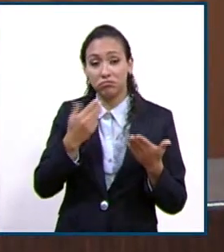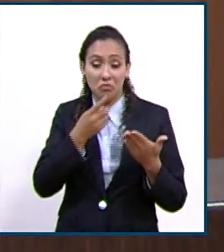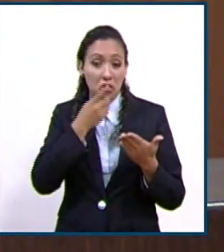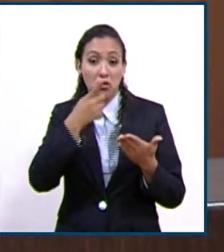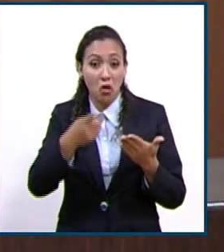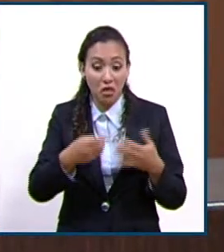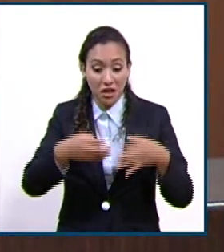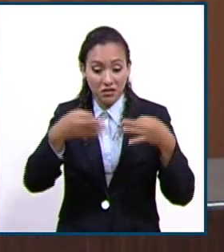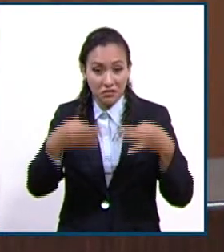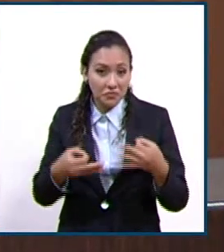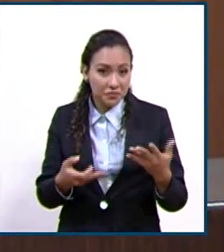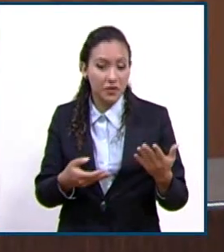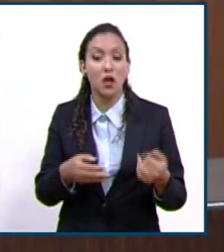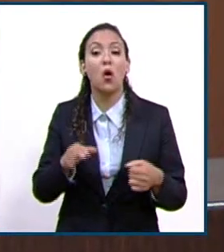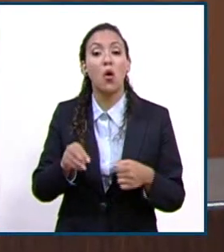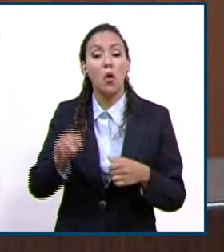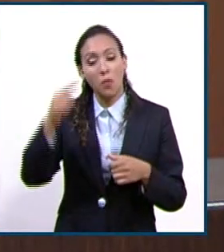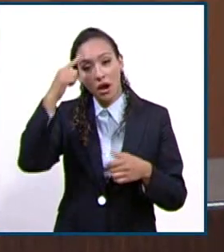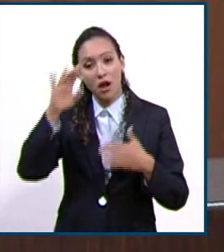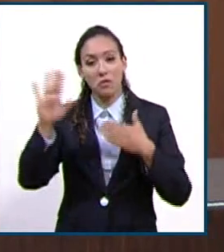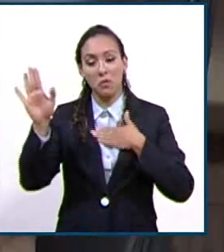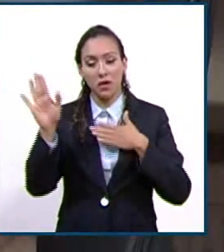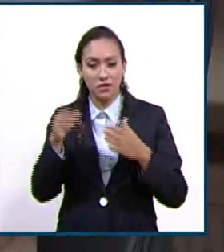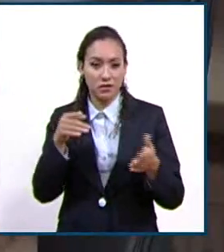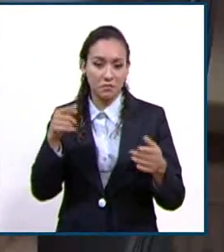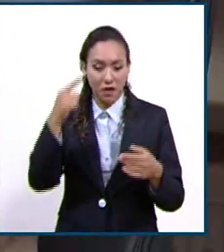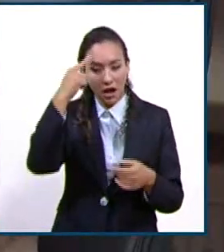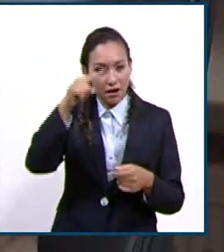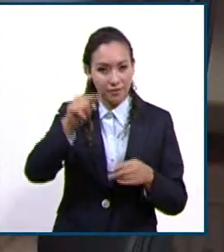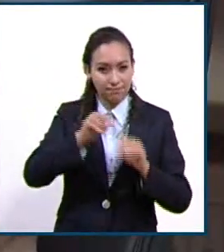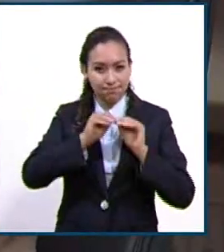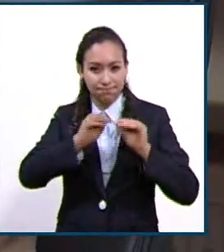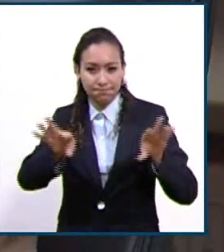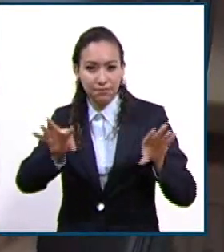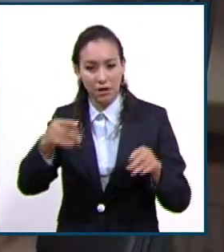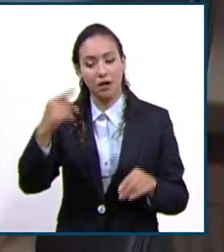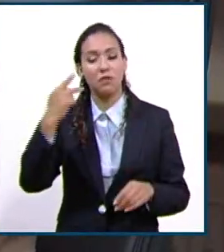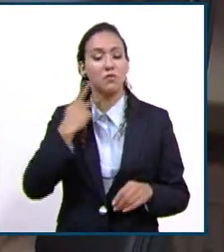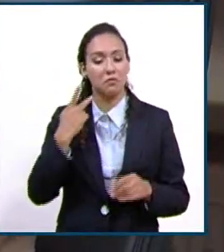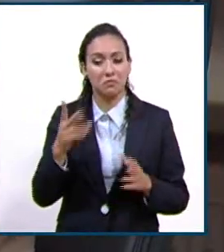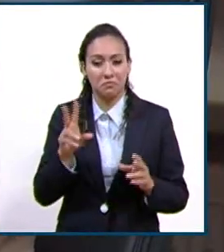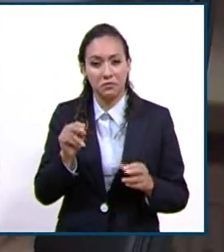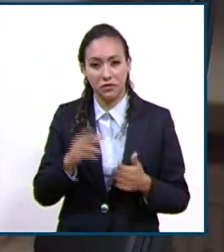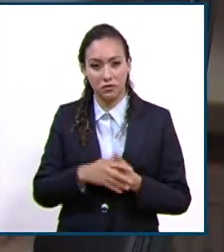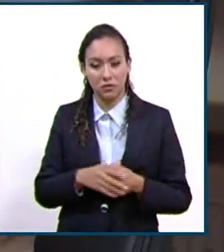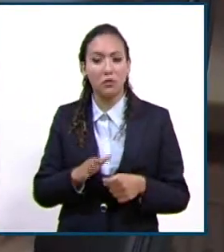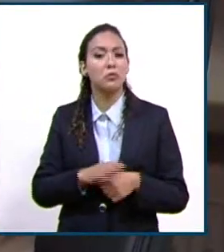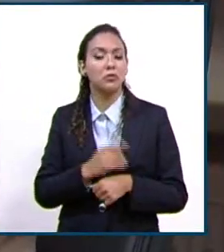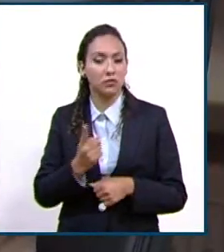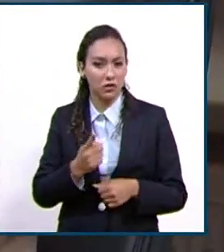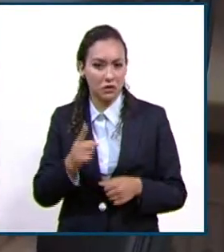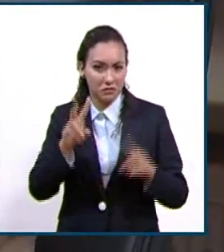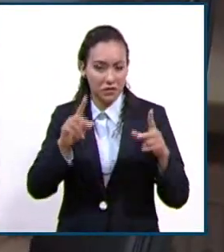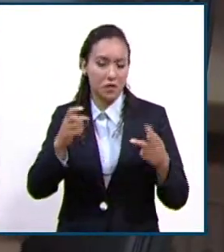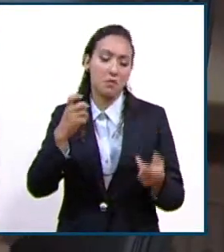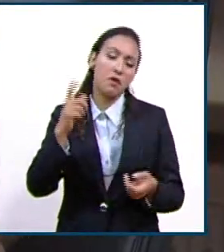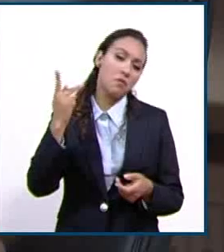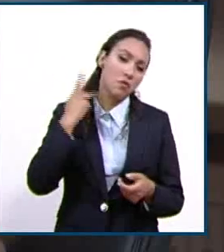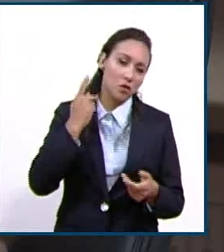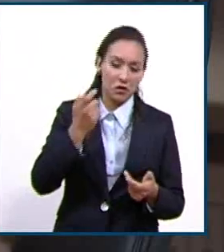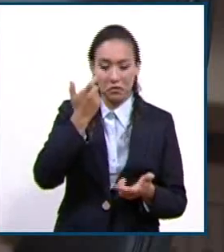plataforma electoral o promesa de campaña, pues no incluye aspectos de carácter económico, político o